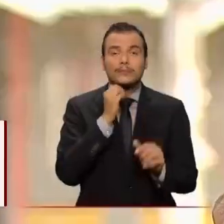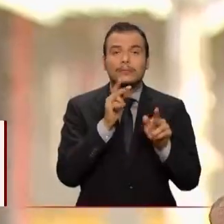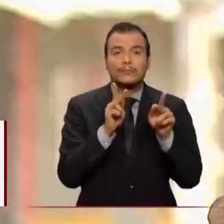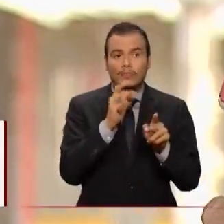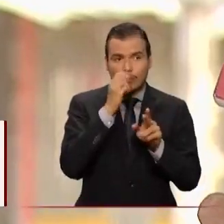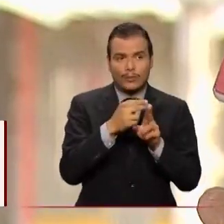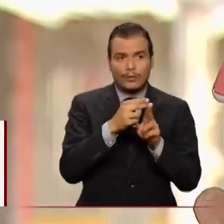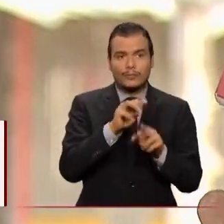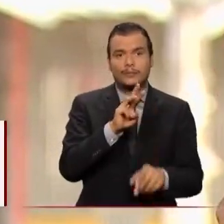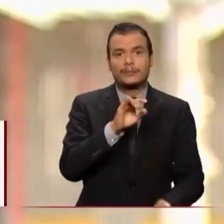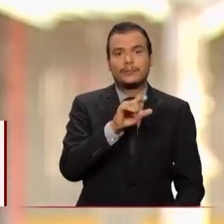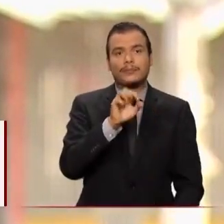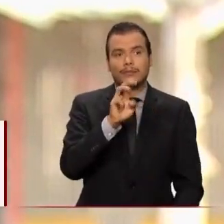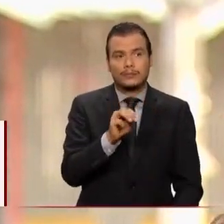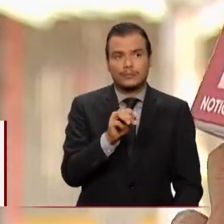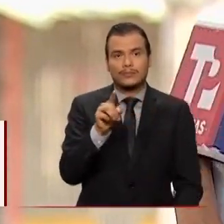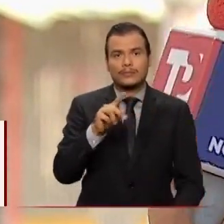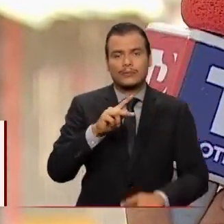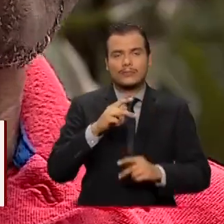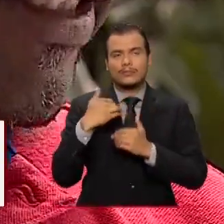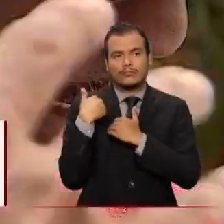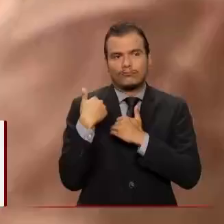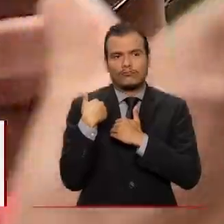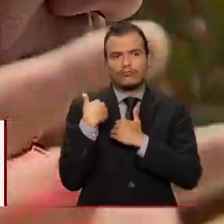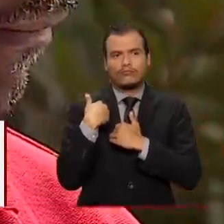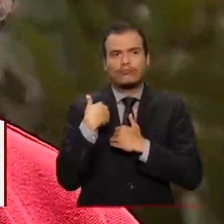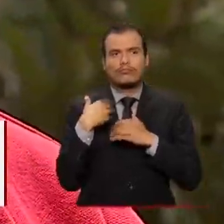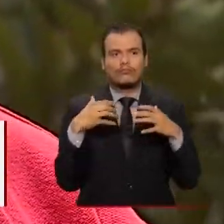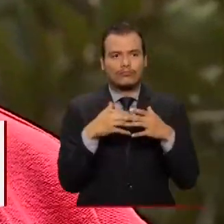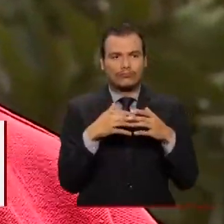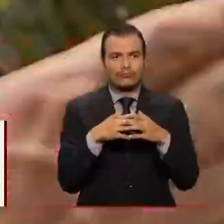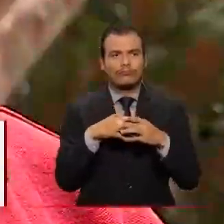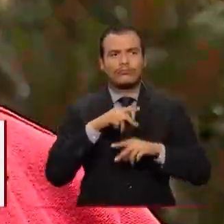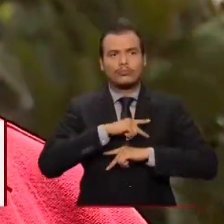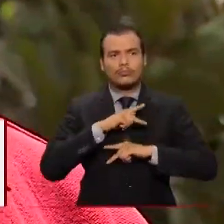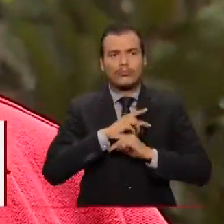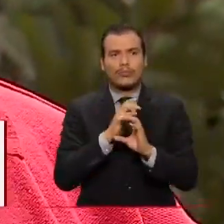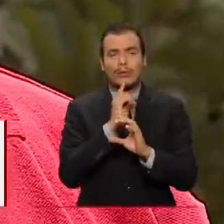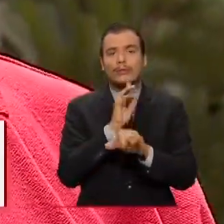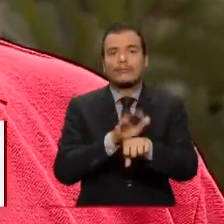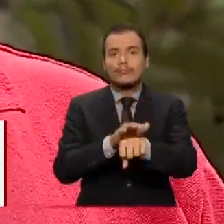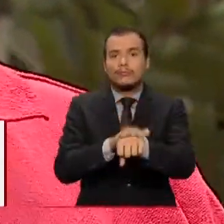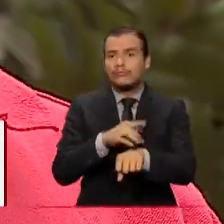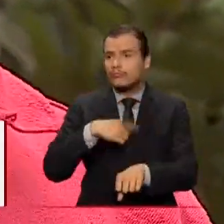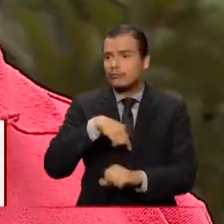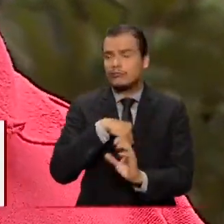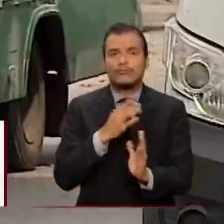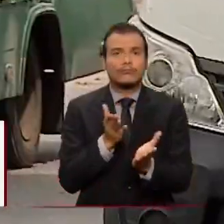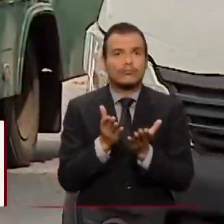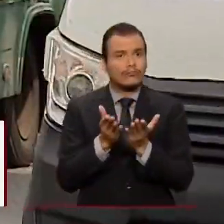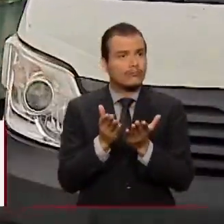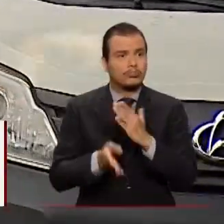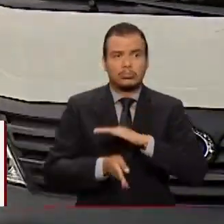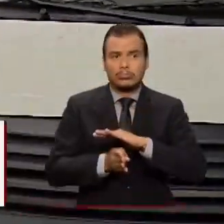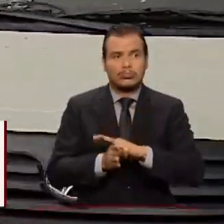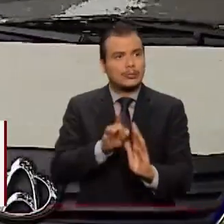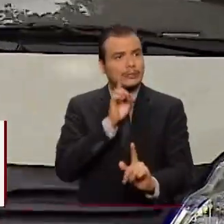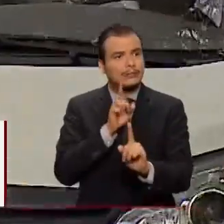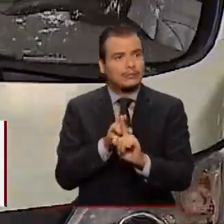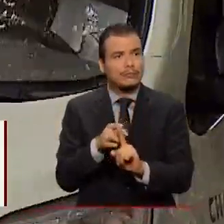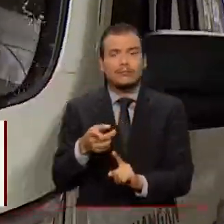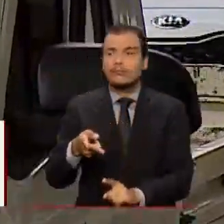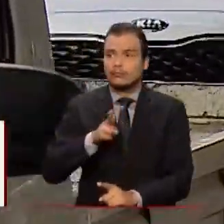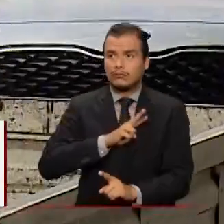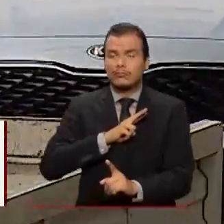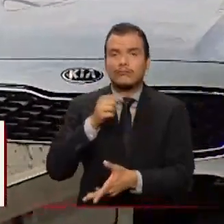busetas, admitió que siguen prestando el servicio de transporte urbano de manera ilegal para presionar el pago de una chatarrización que, según ellos,